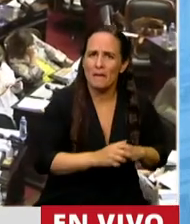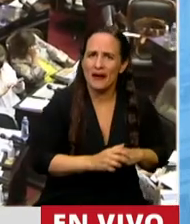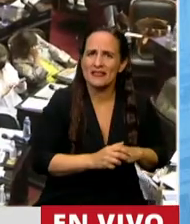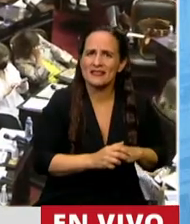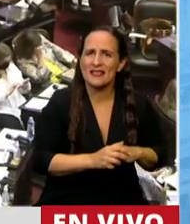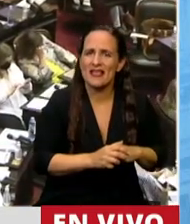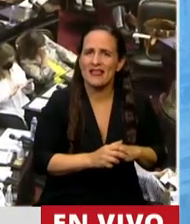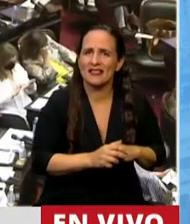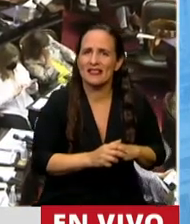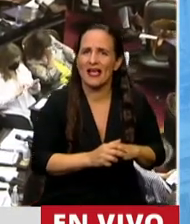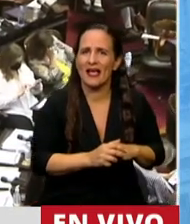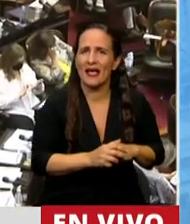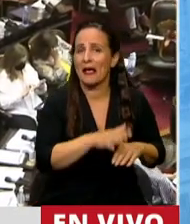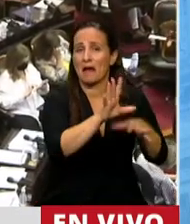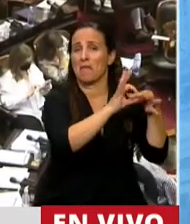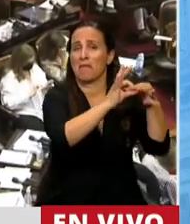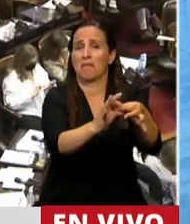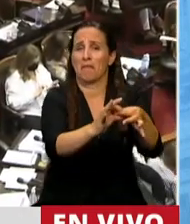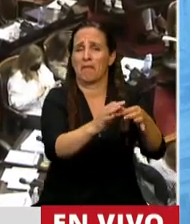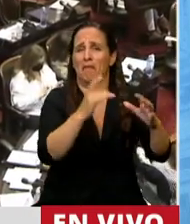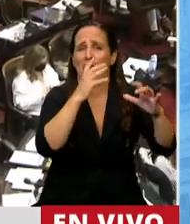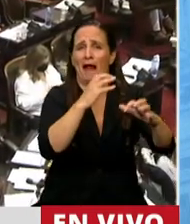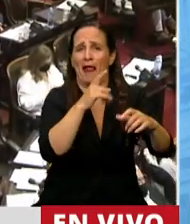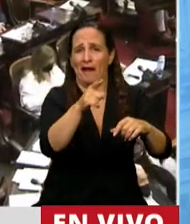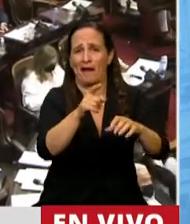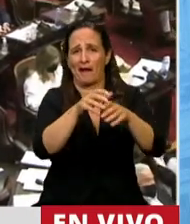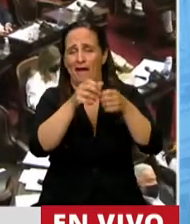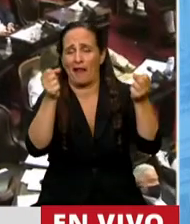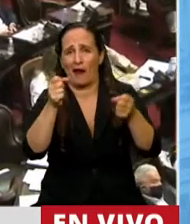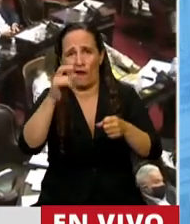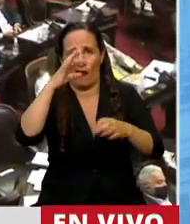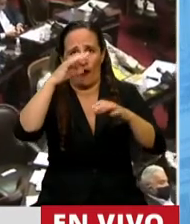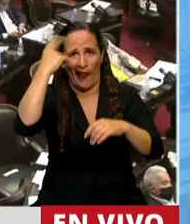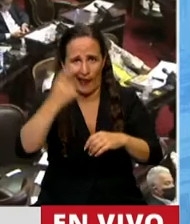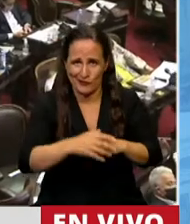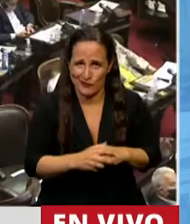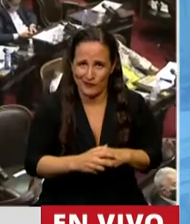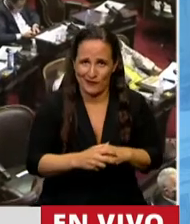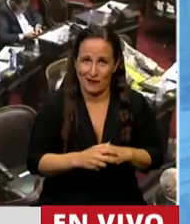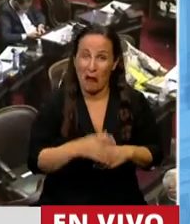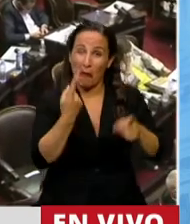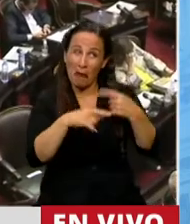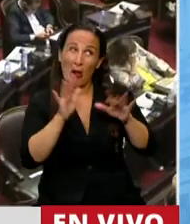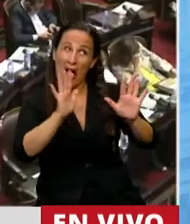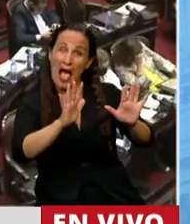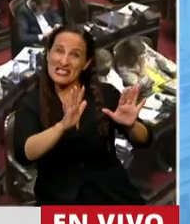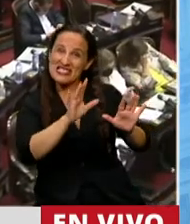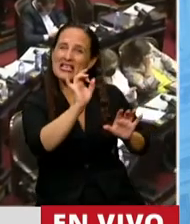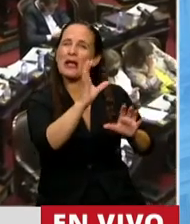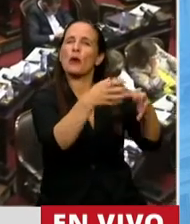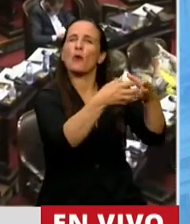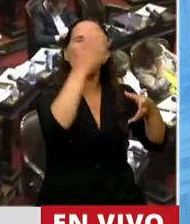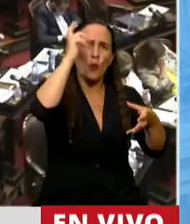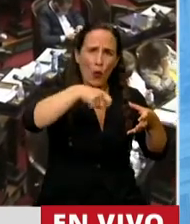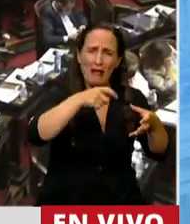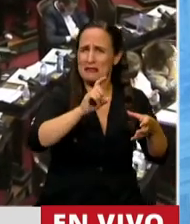la agencia del grupo Clarín y La Nación. Pero el modus operandi no se limitaba a esos jueces. Ahí está